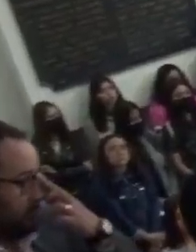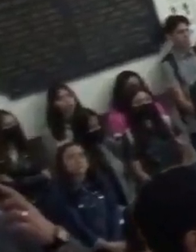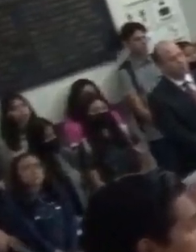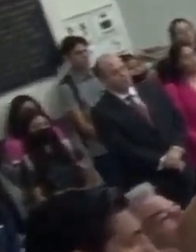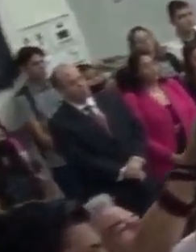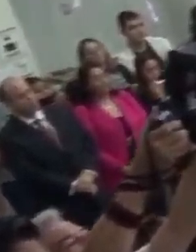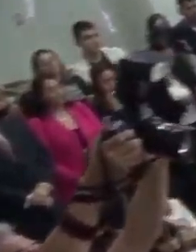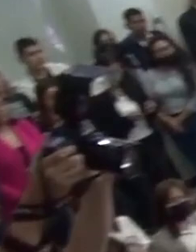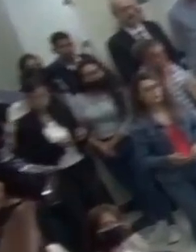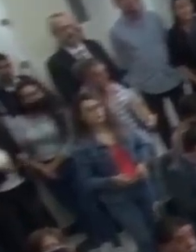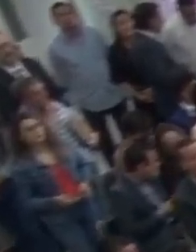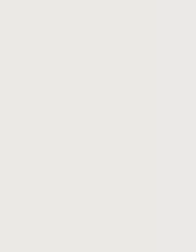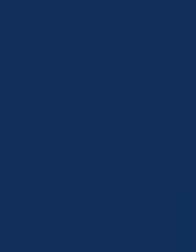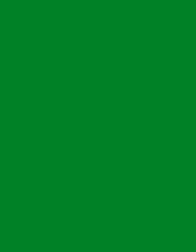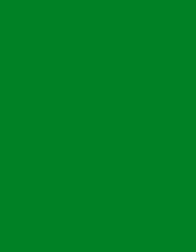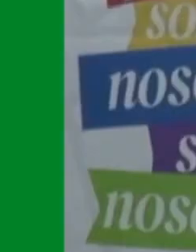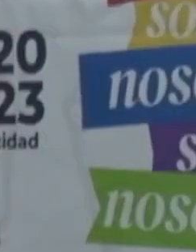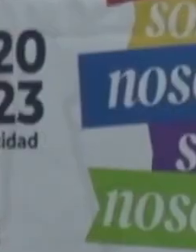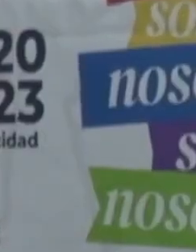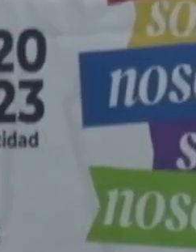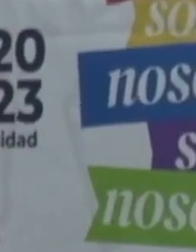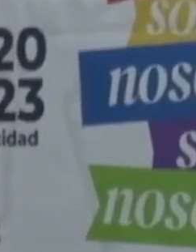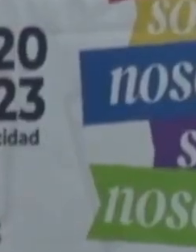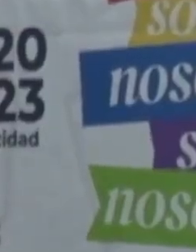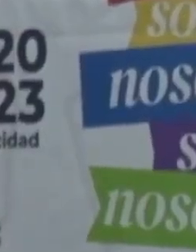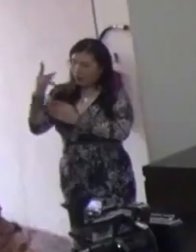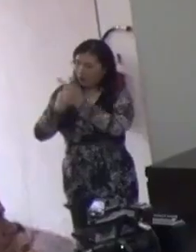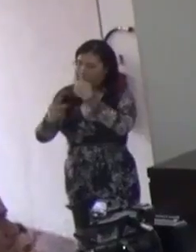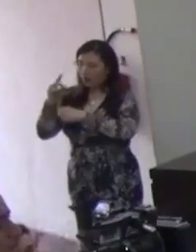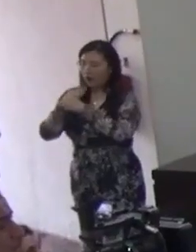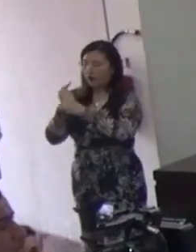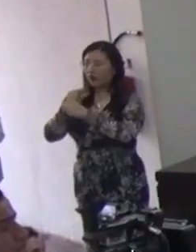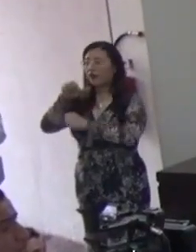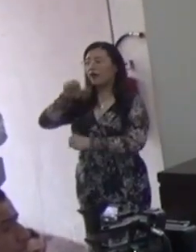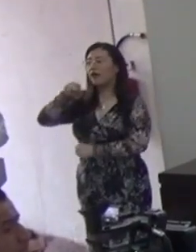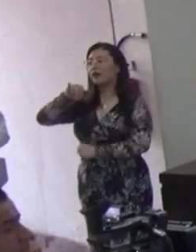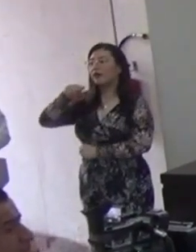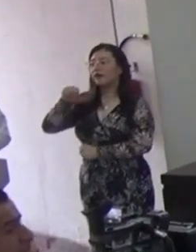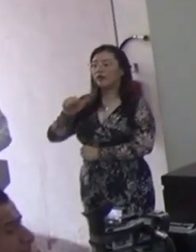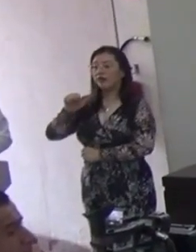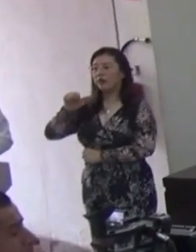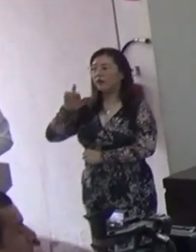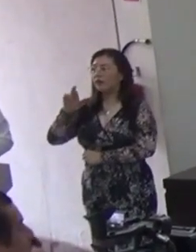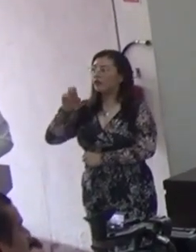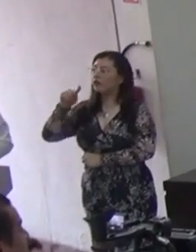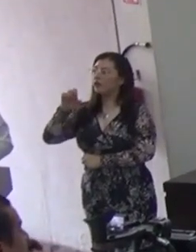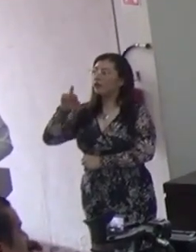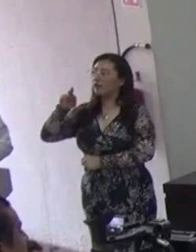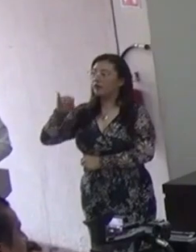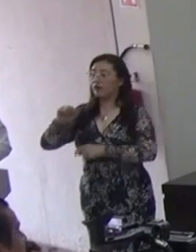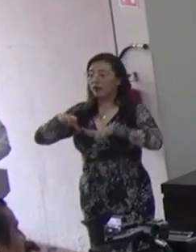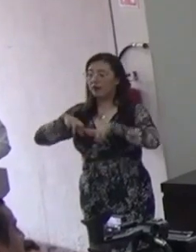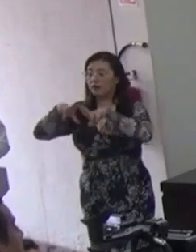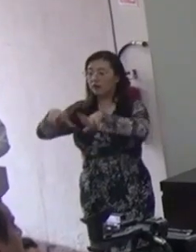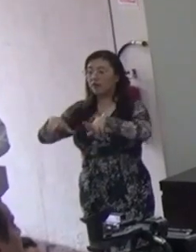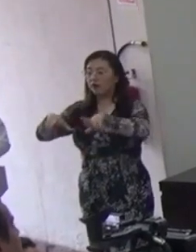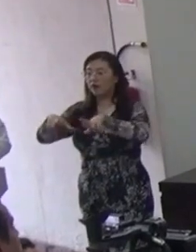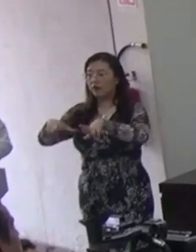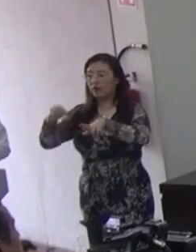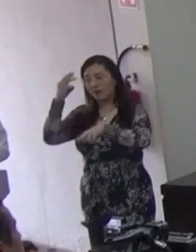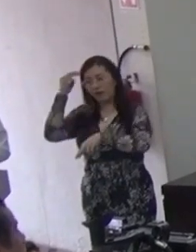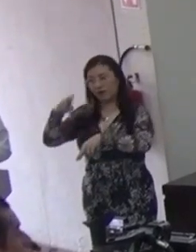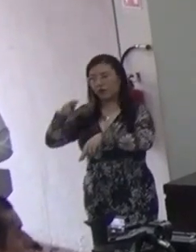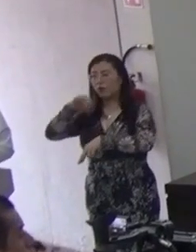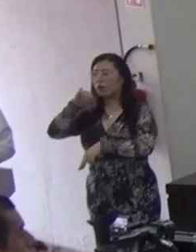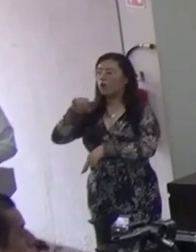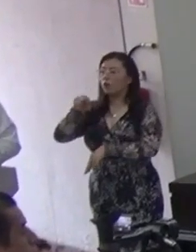Valles, Tamazuchale y Matehuala. Estamos realizando esta primer consulta para atender estos temas, y